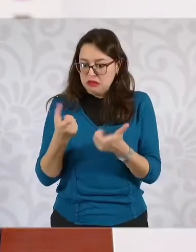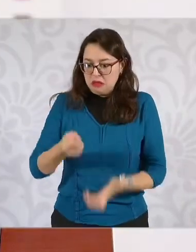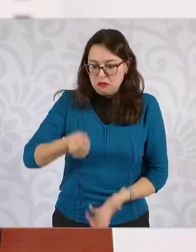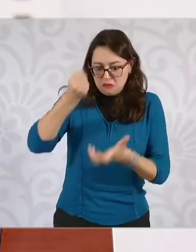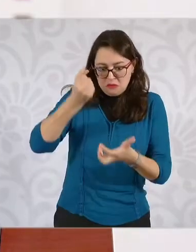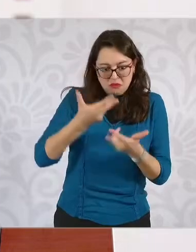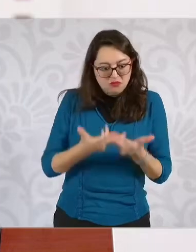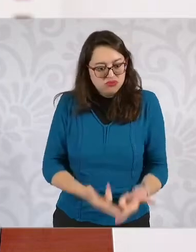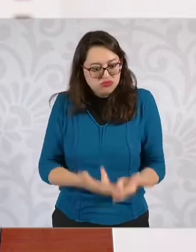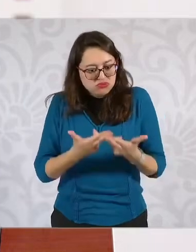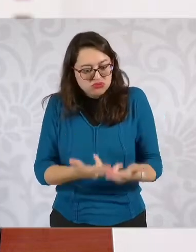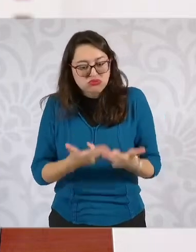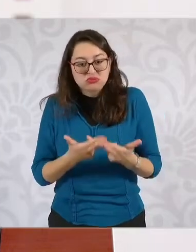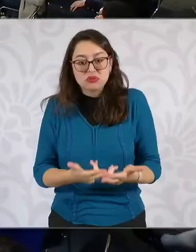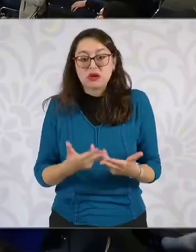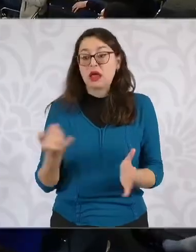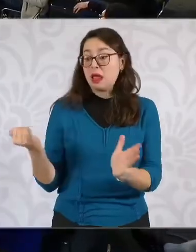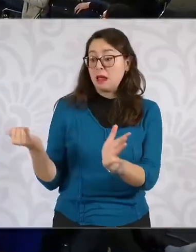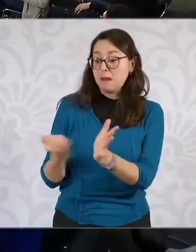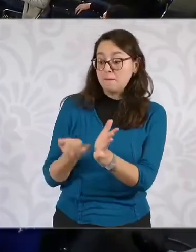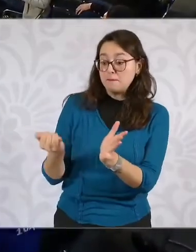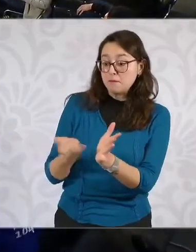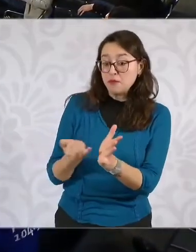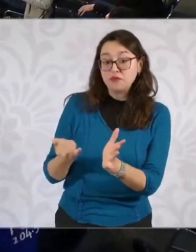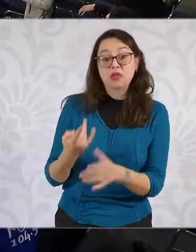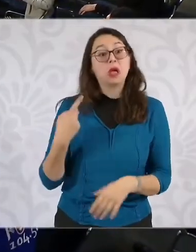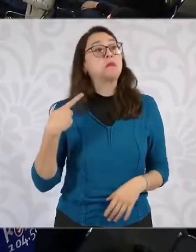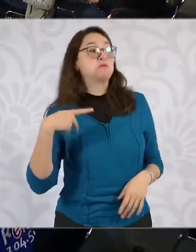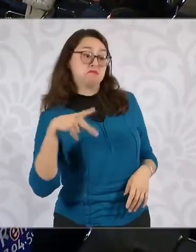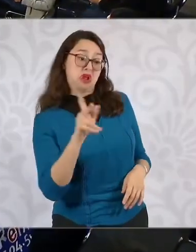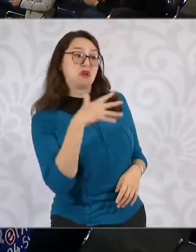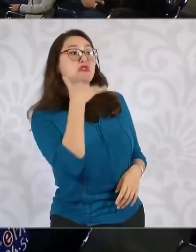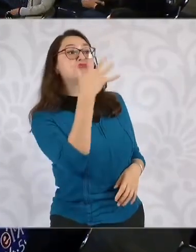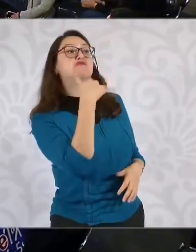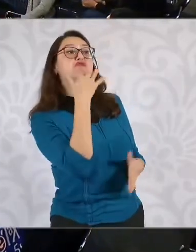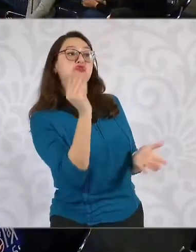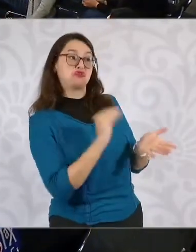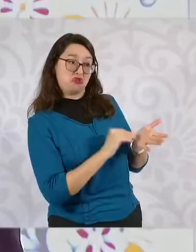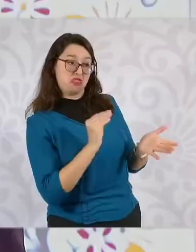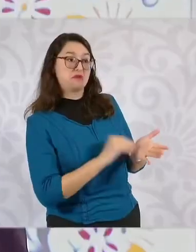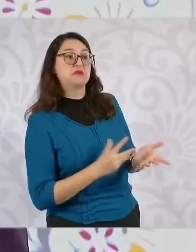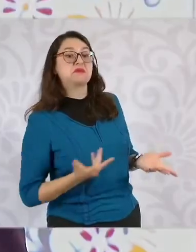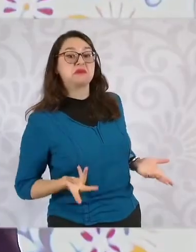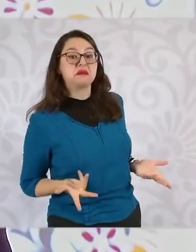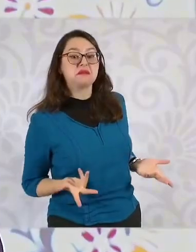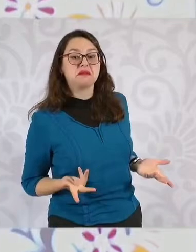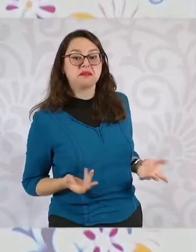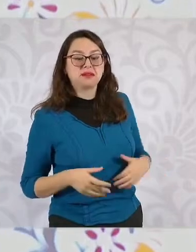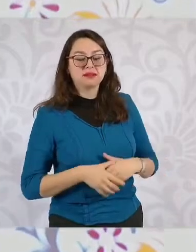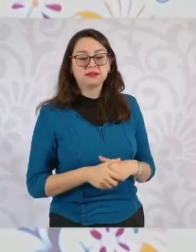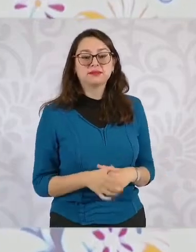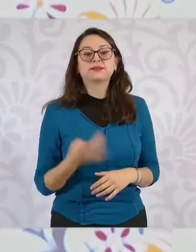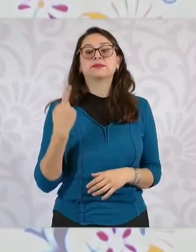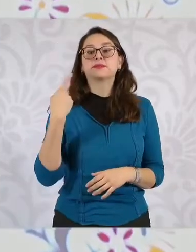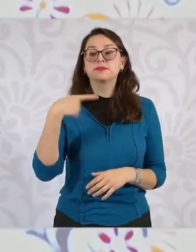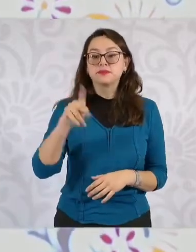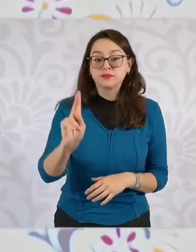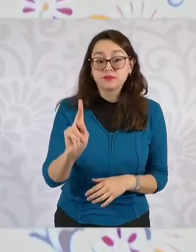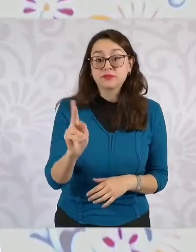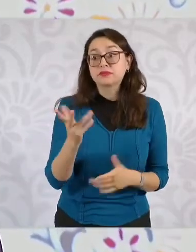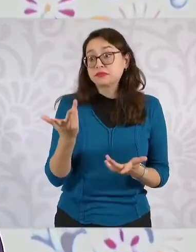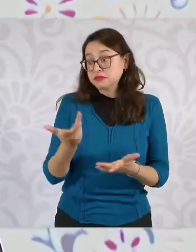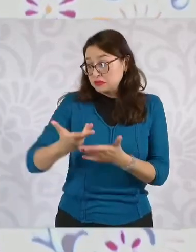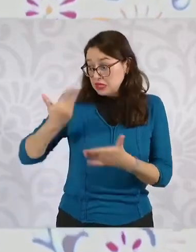estén, porque nosotros los mexicanos no queremos otro panista criminal, no queremos otro Genaro García Luna.